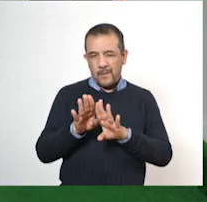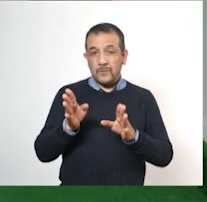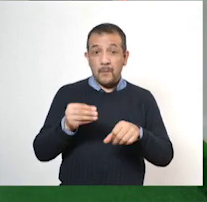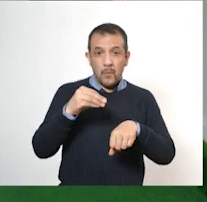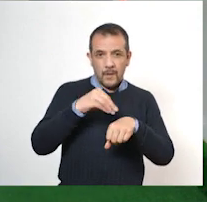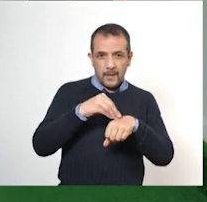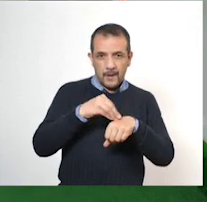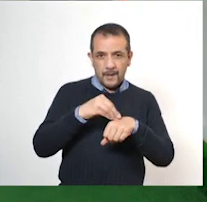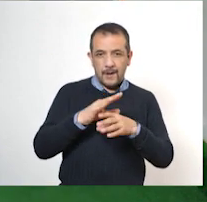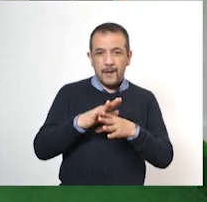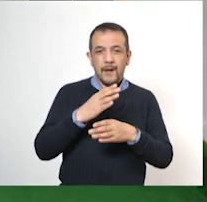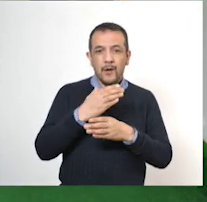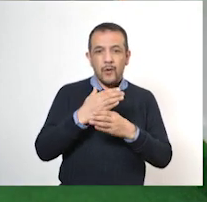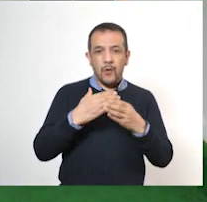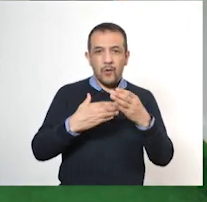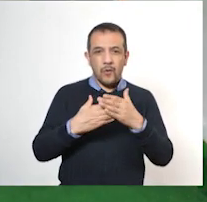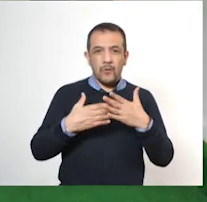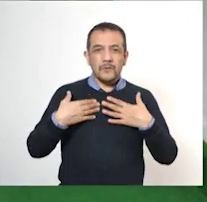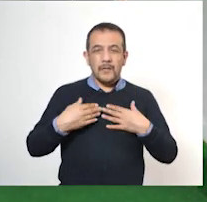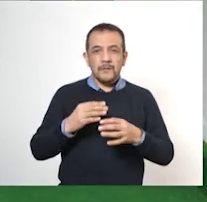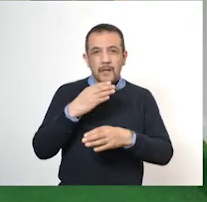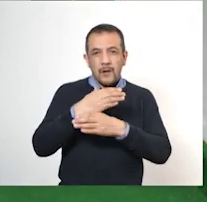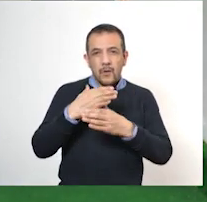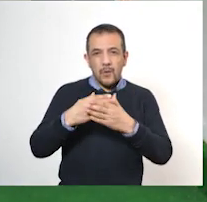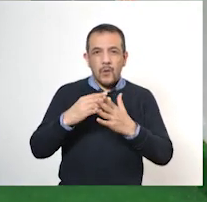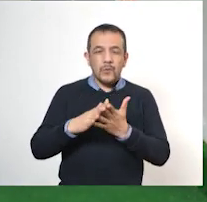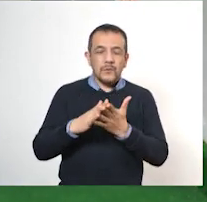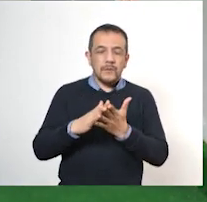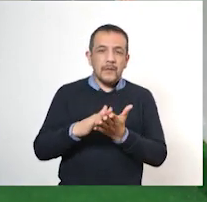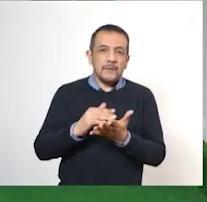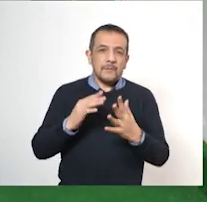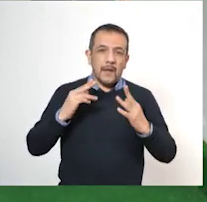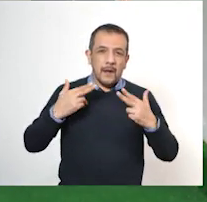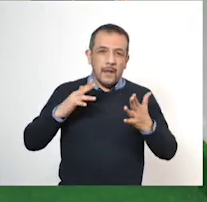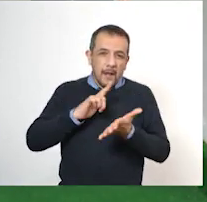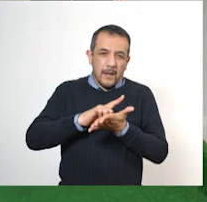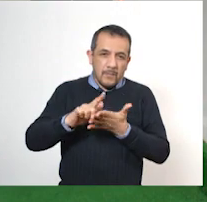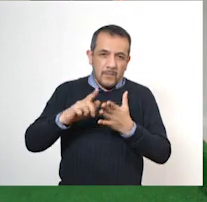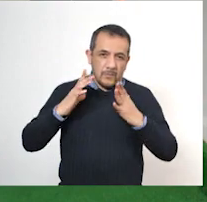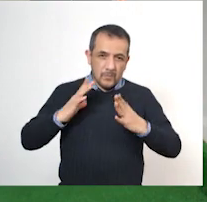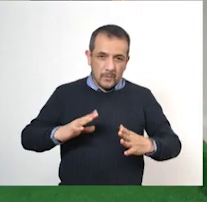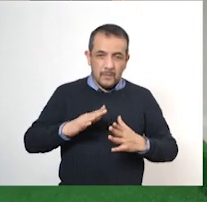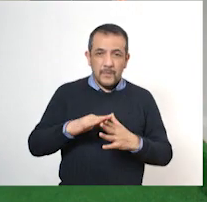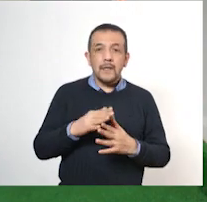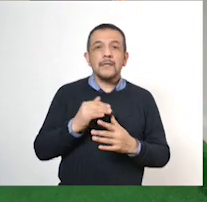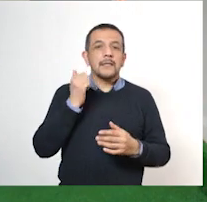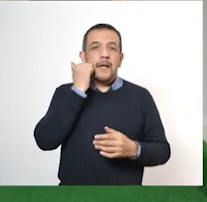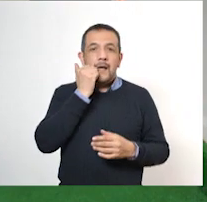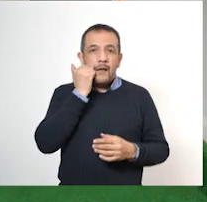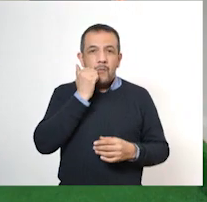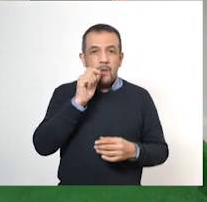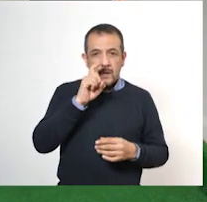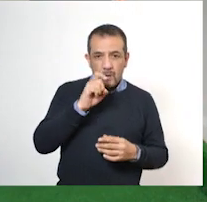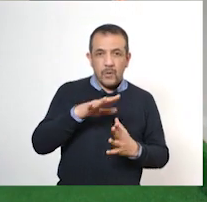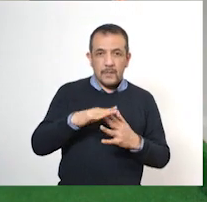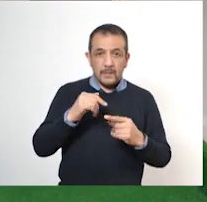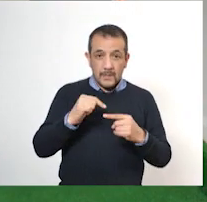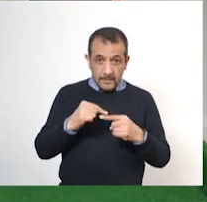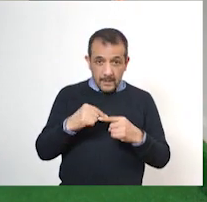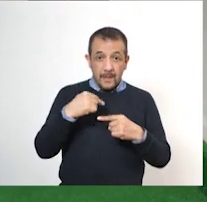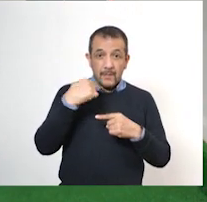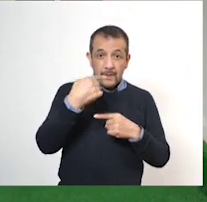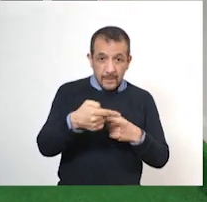Otra variante va a ser trabajar con implementos de higiene personal, como el agua y el jabón. Esta vez será adelante y atrás.